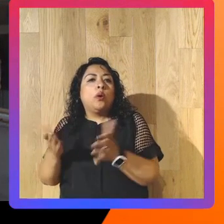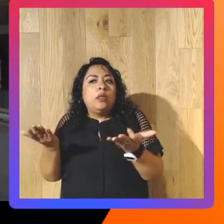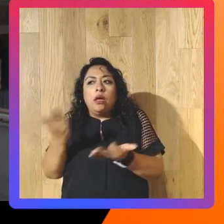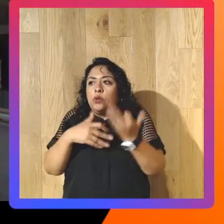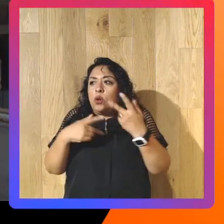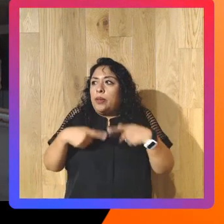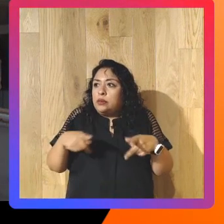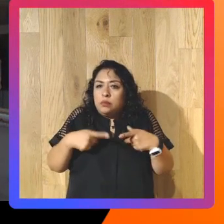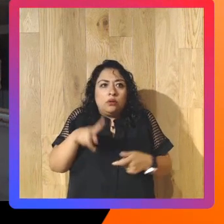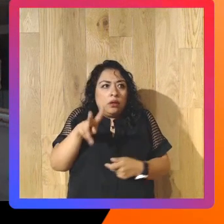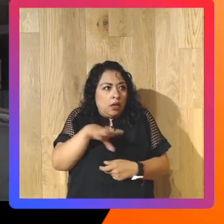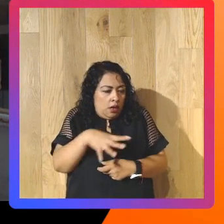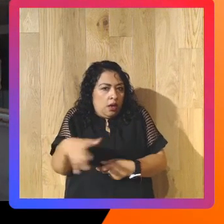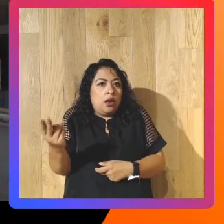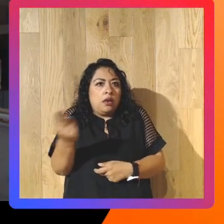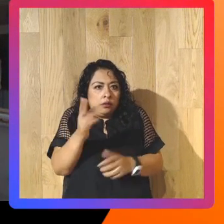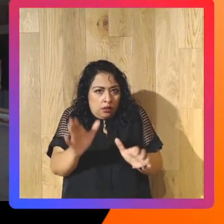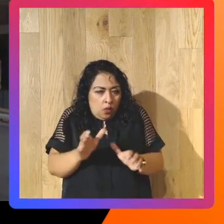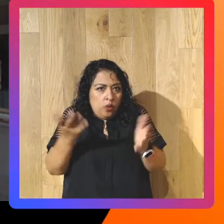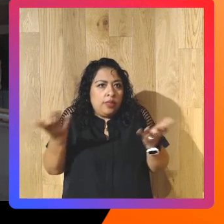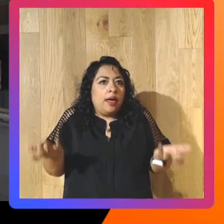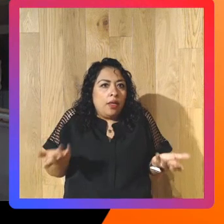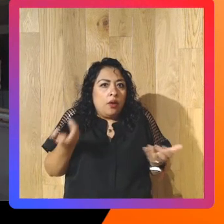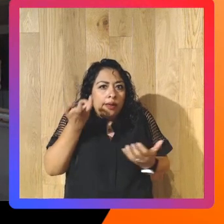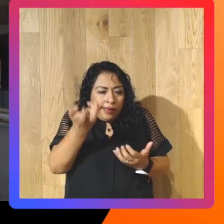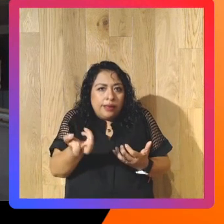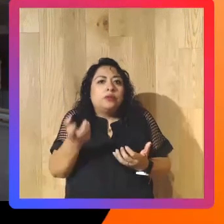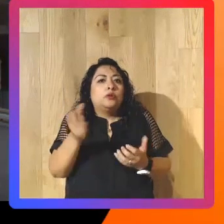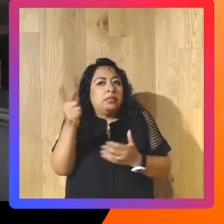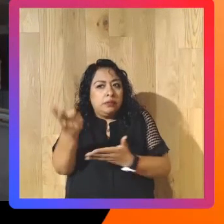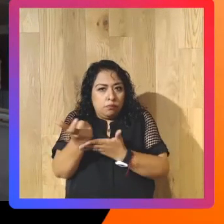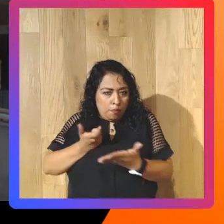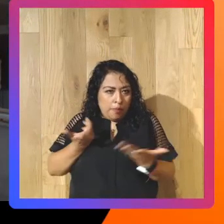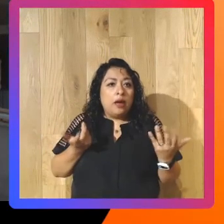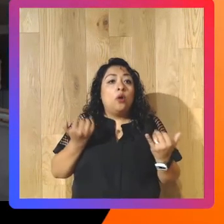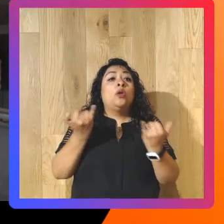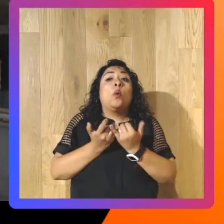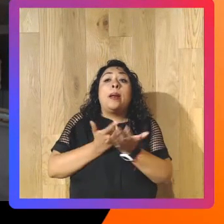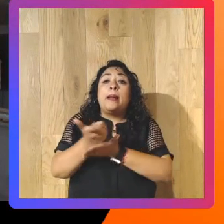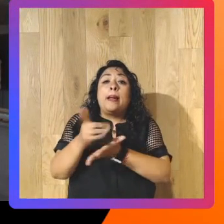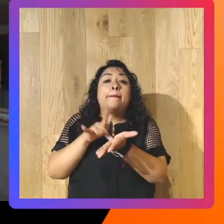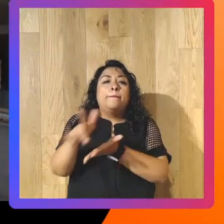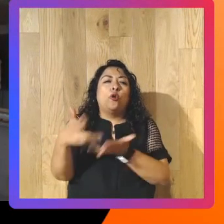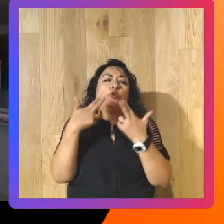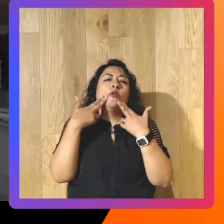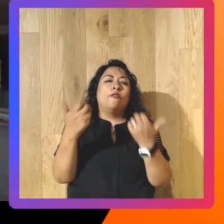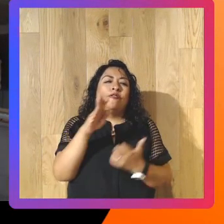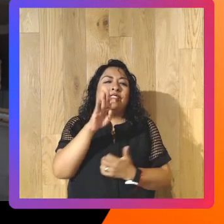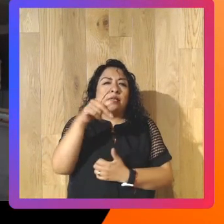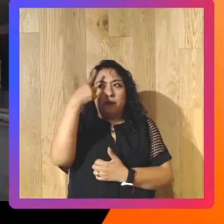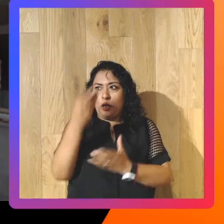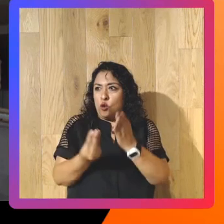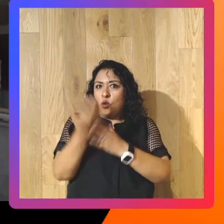las personas en general necesitan cuidados y eso tiene una relación con los salarios. También incentivos fiscales adecuados para